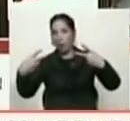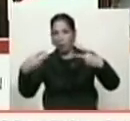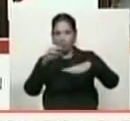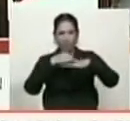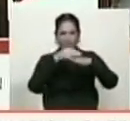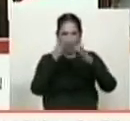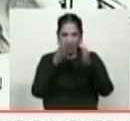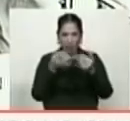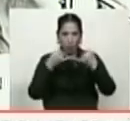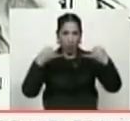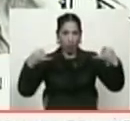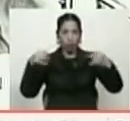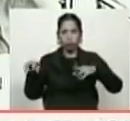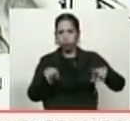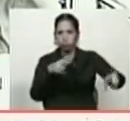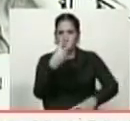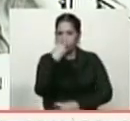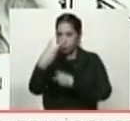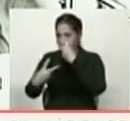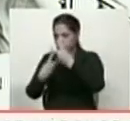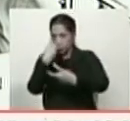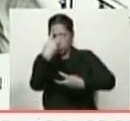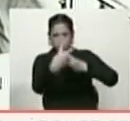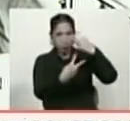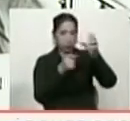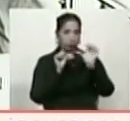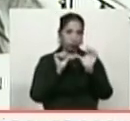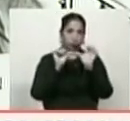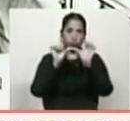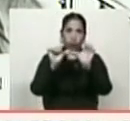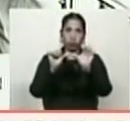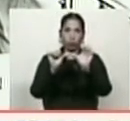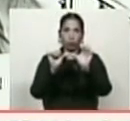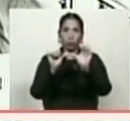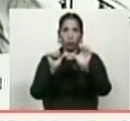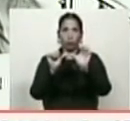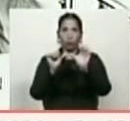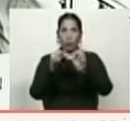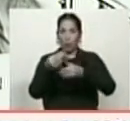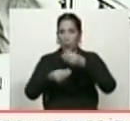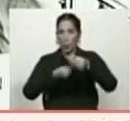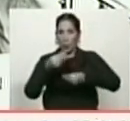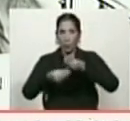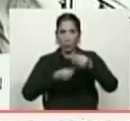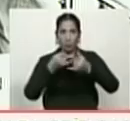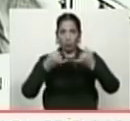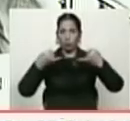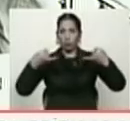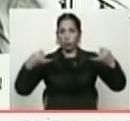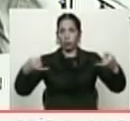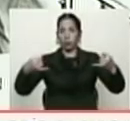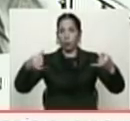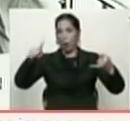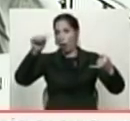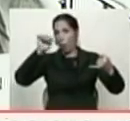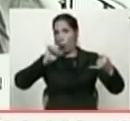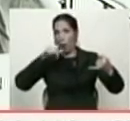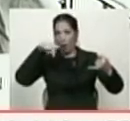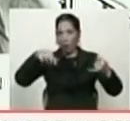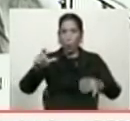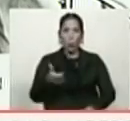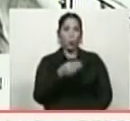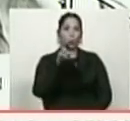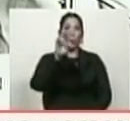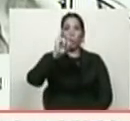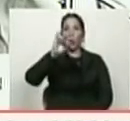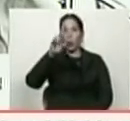control permanente de la generación hidroeléctrica aquí en la región Guayana, vale decir Guri,